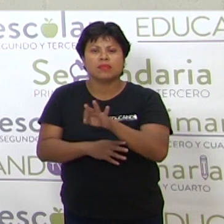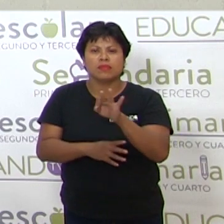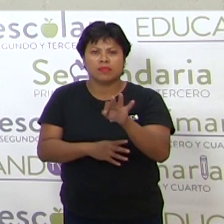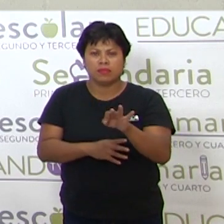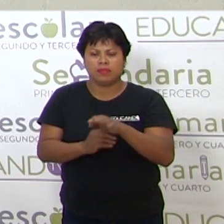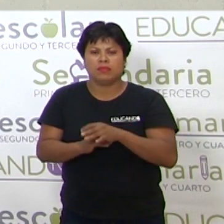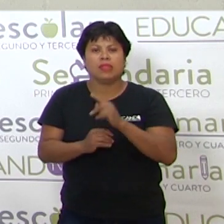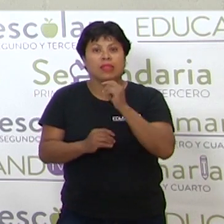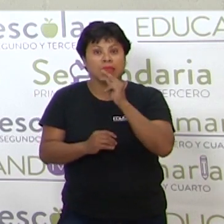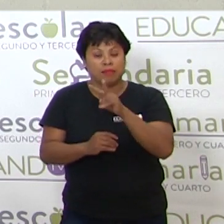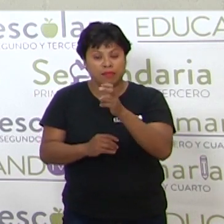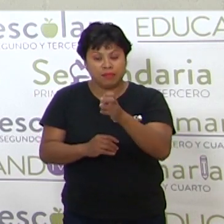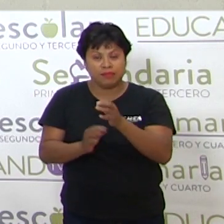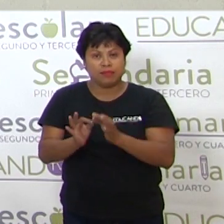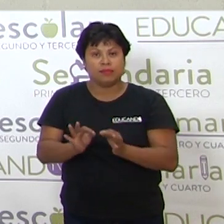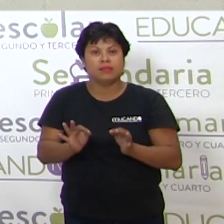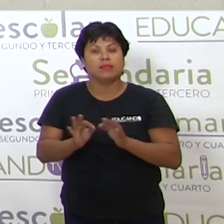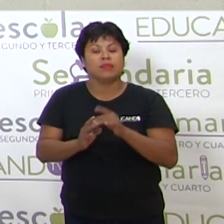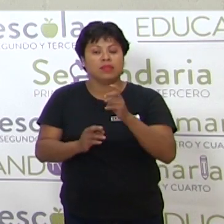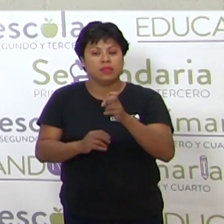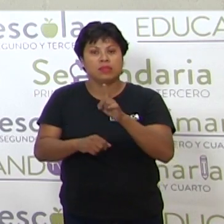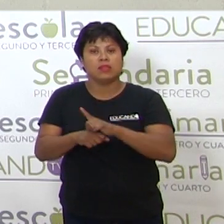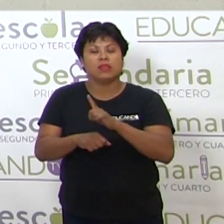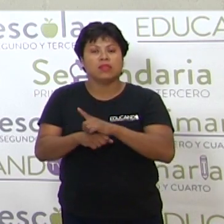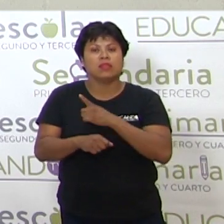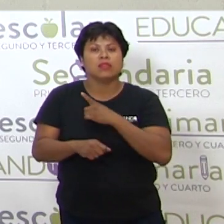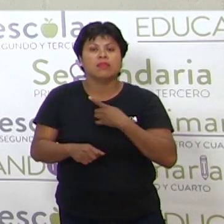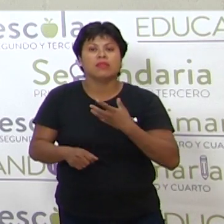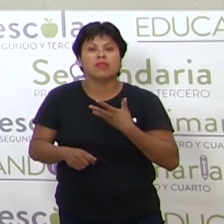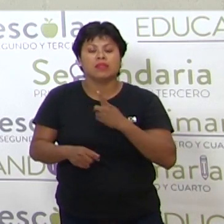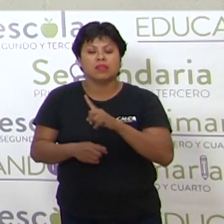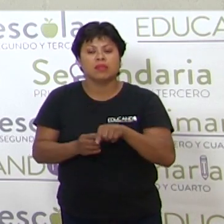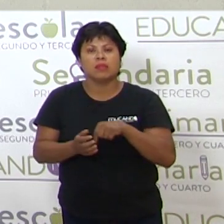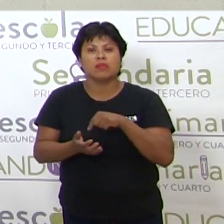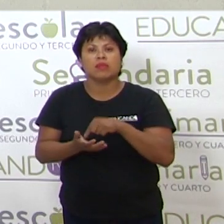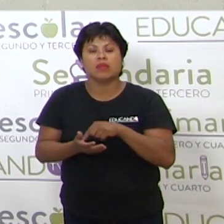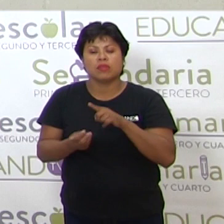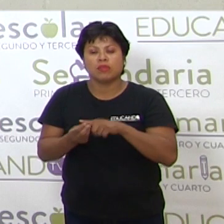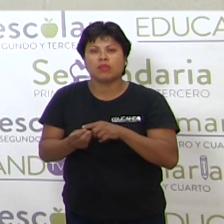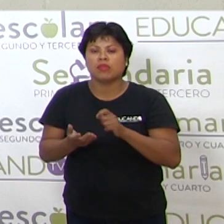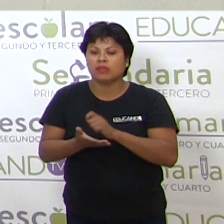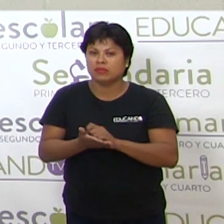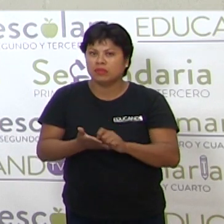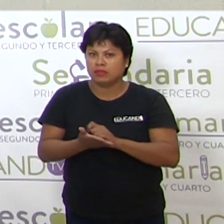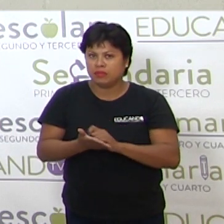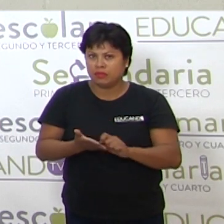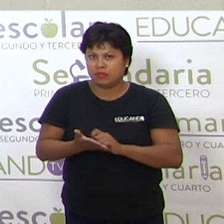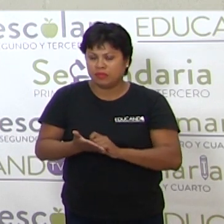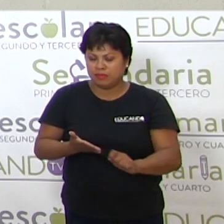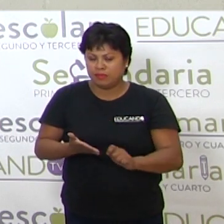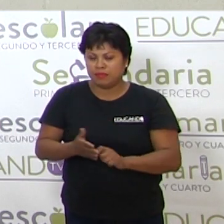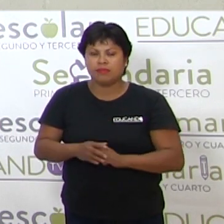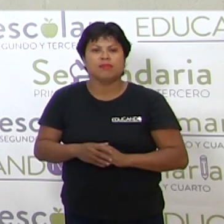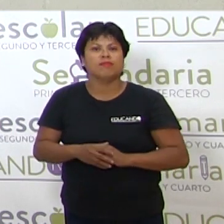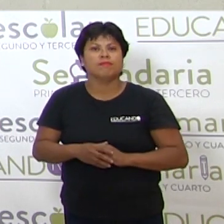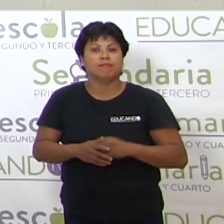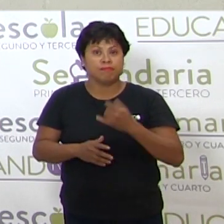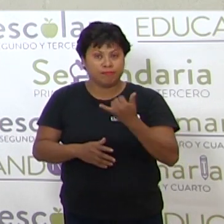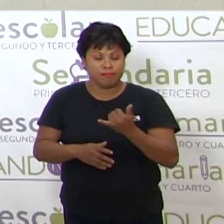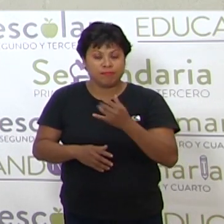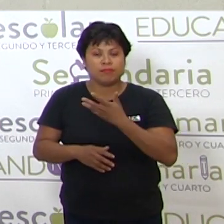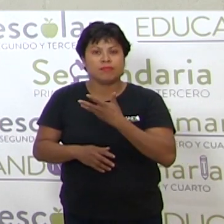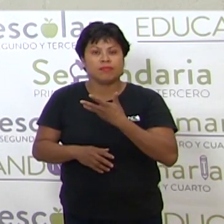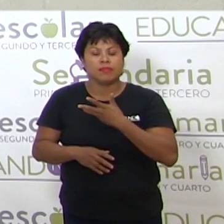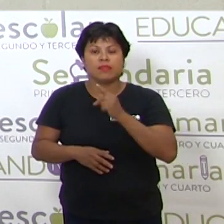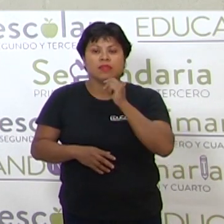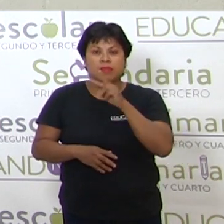también es importante que un diario tenga el lugar donde se está escribiendo y que en él